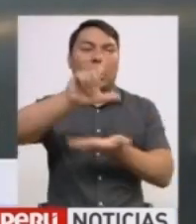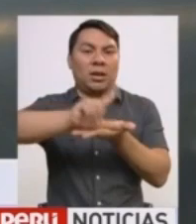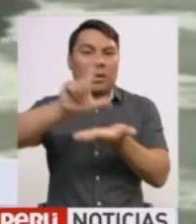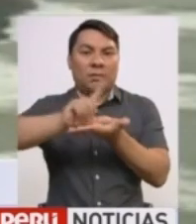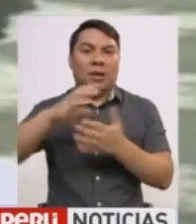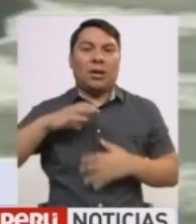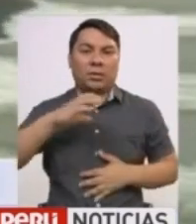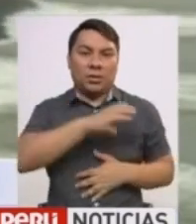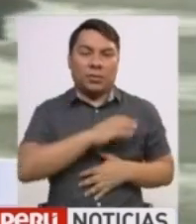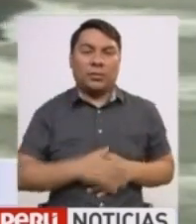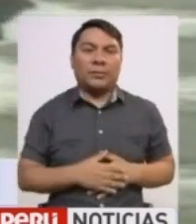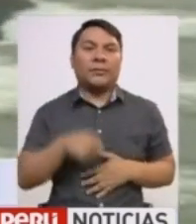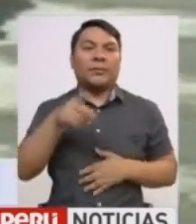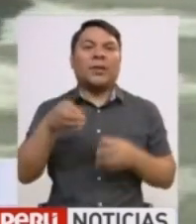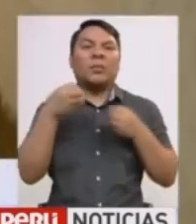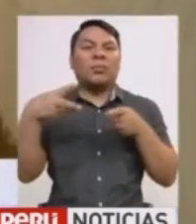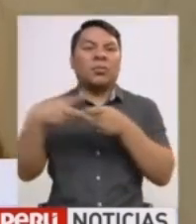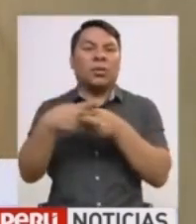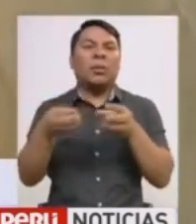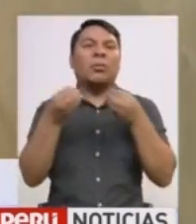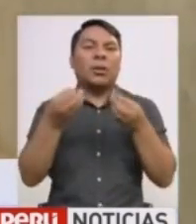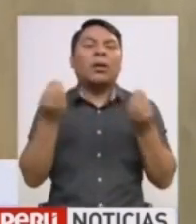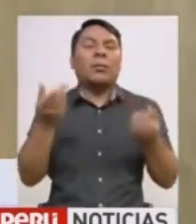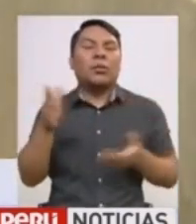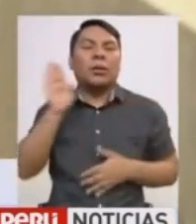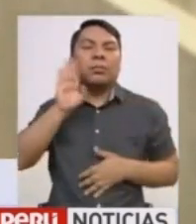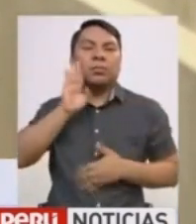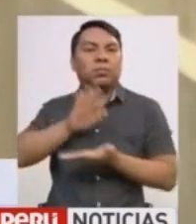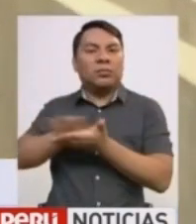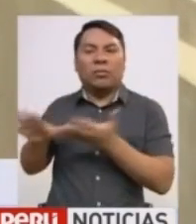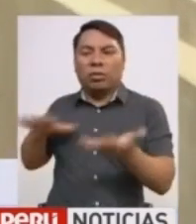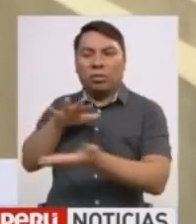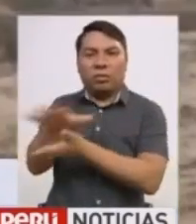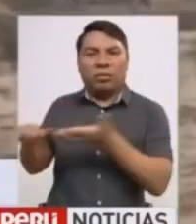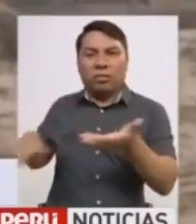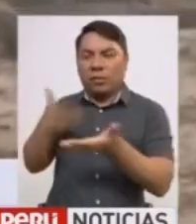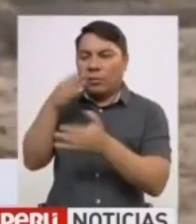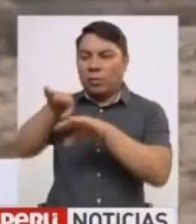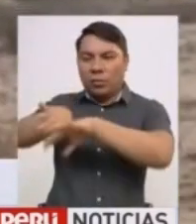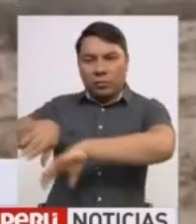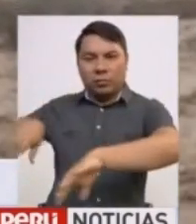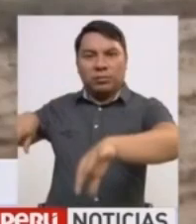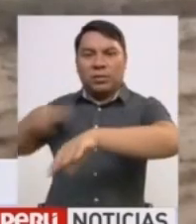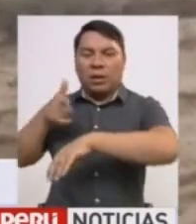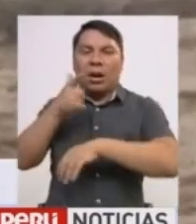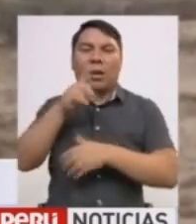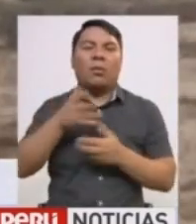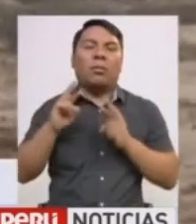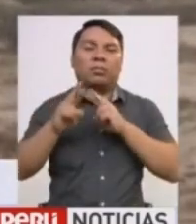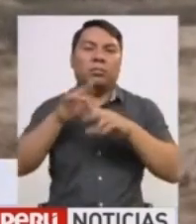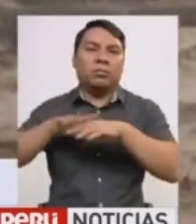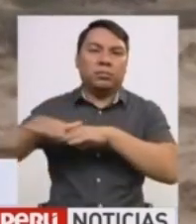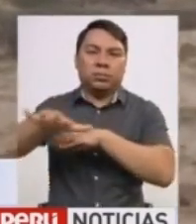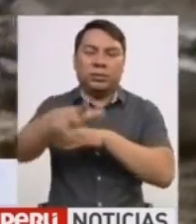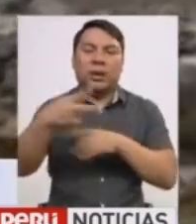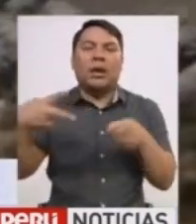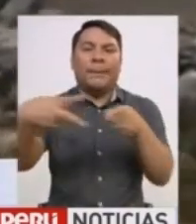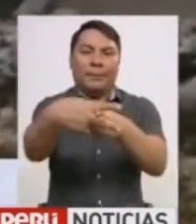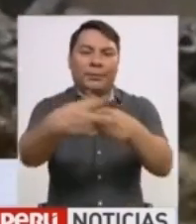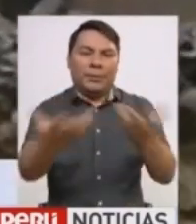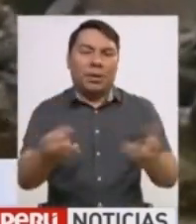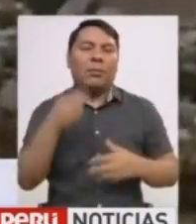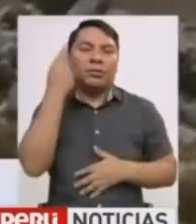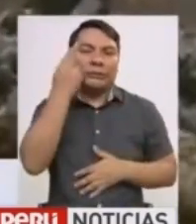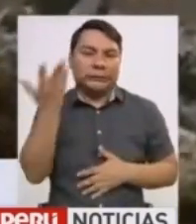Callao. La medida se ejerció para evitar contaminar el tratamiento de las aguas a causa de lodo y residuos que están dejando